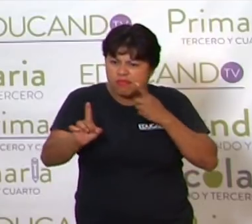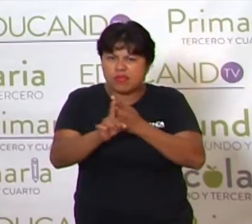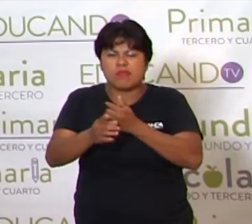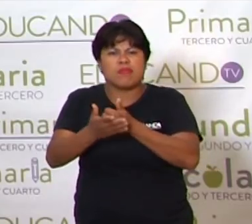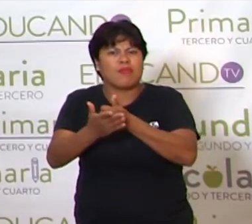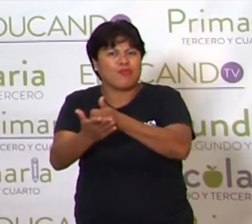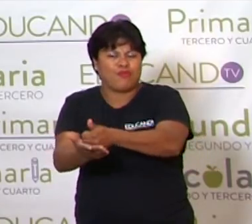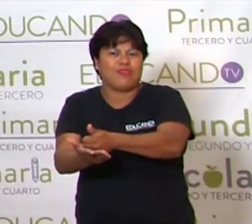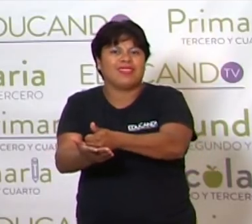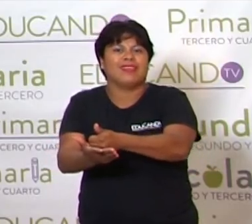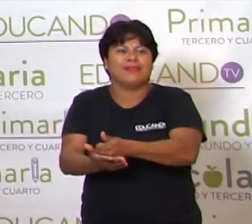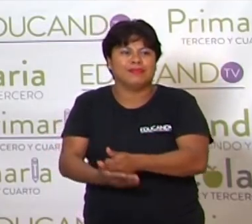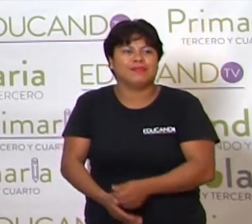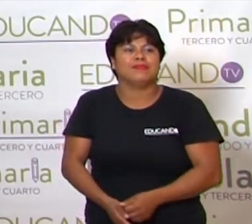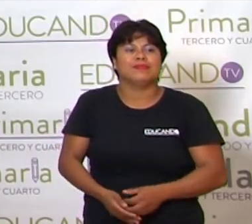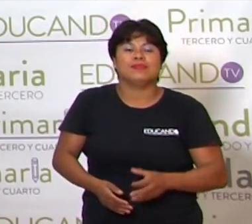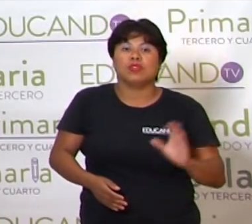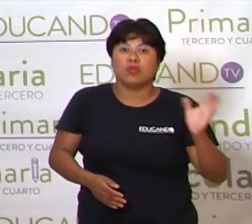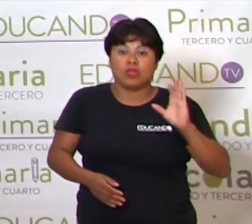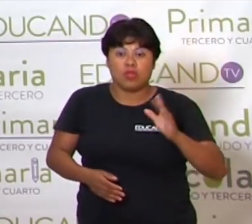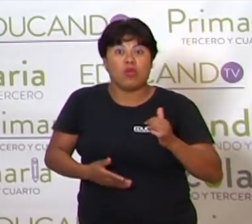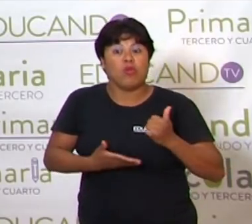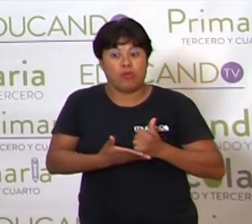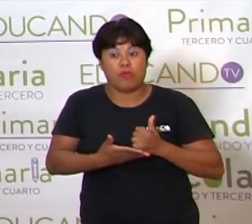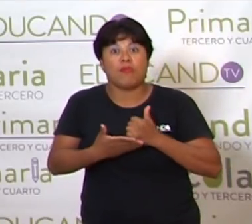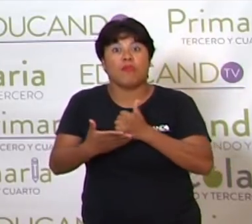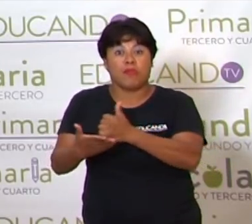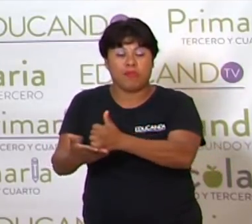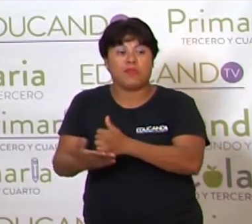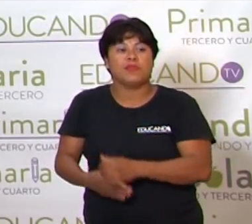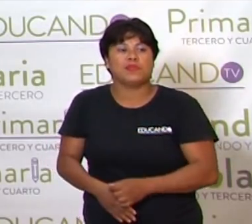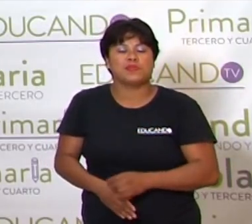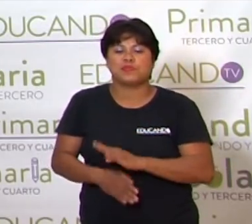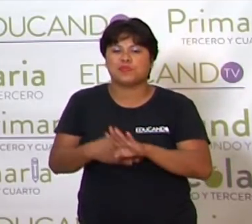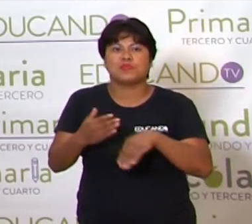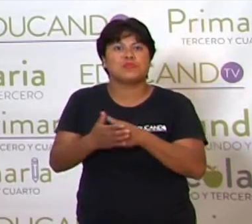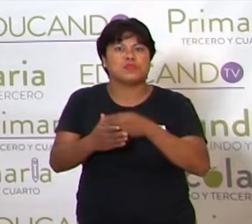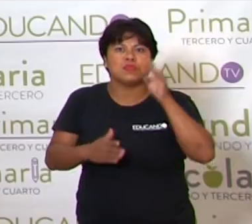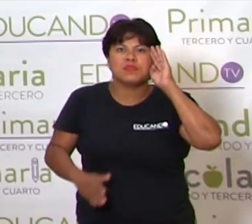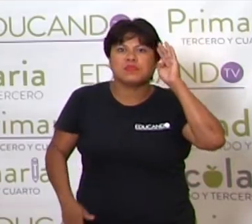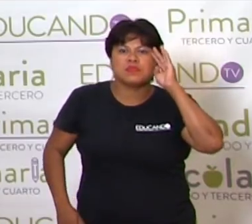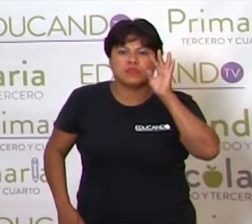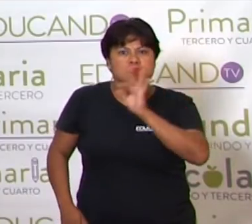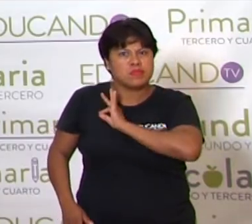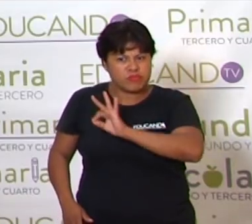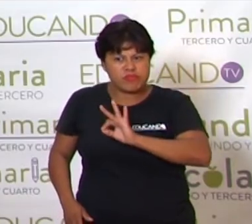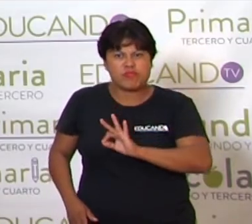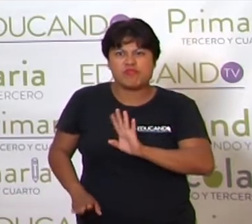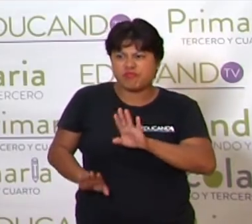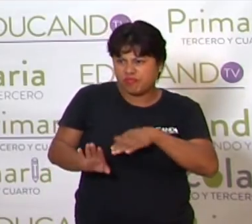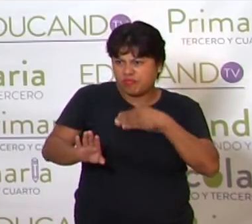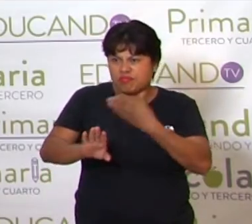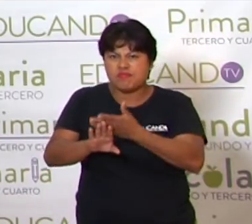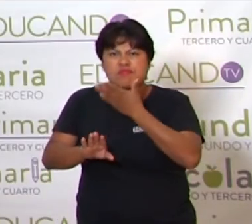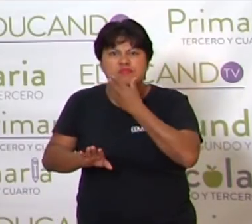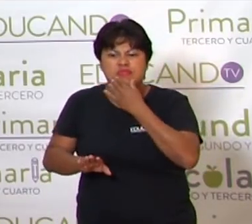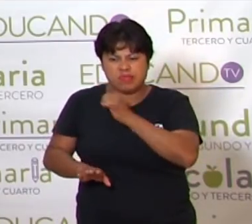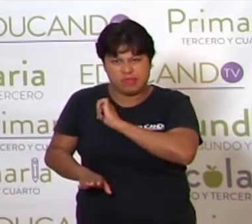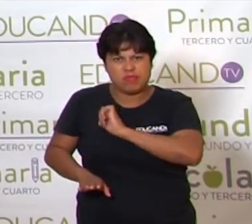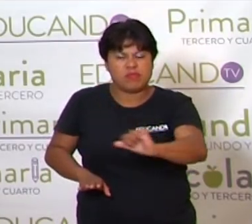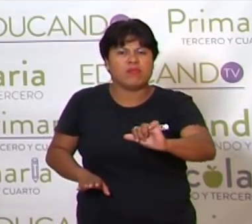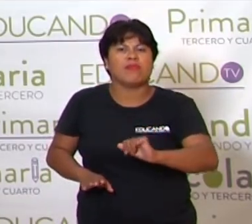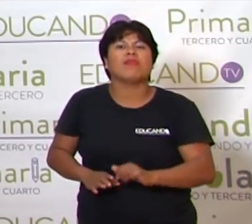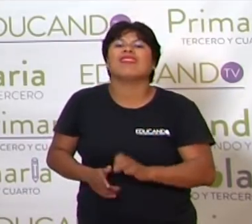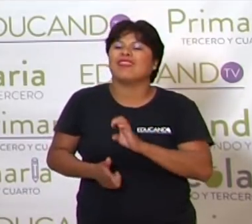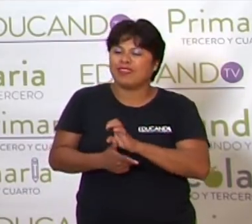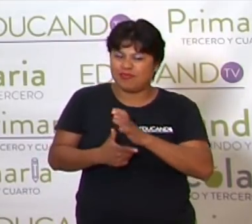ayuda. Cuando fueron por su ayuda, pues todos pensaron que podían vencer a Leonel si eran varios.